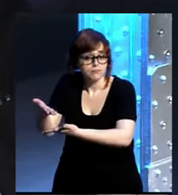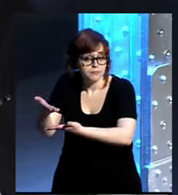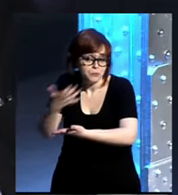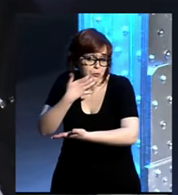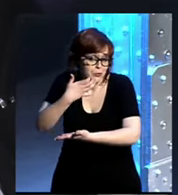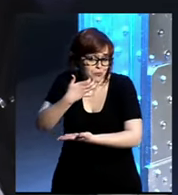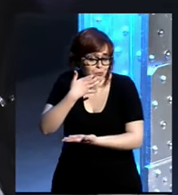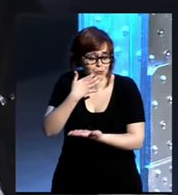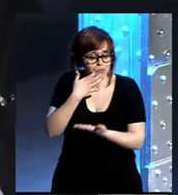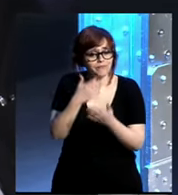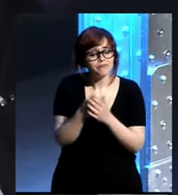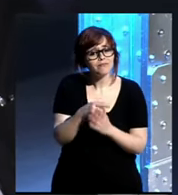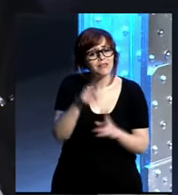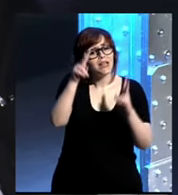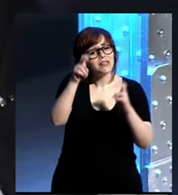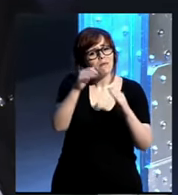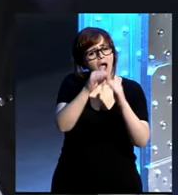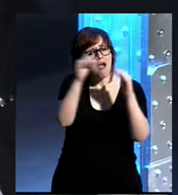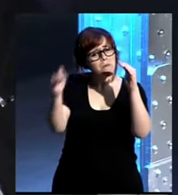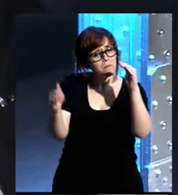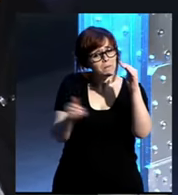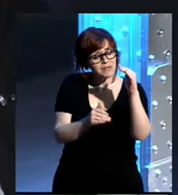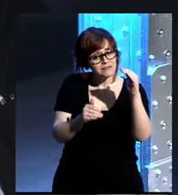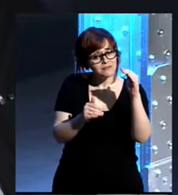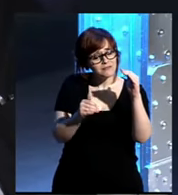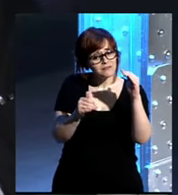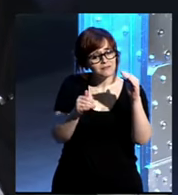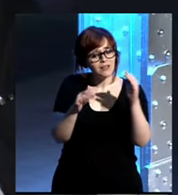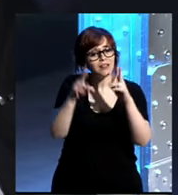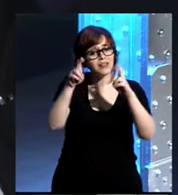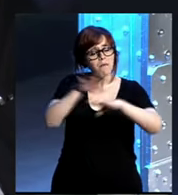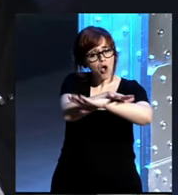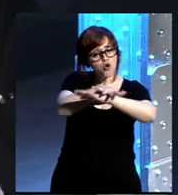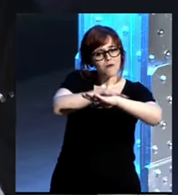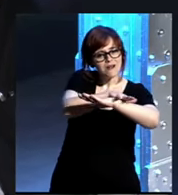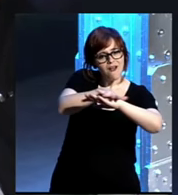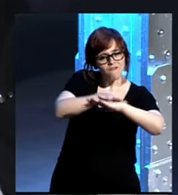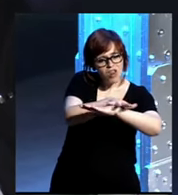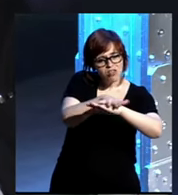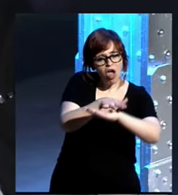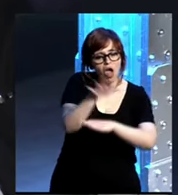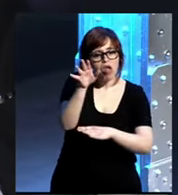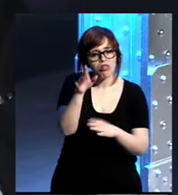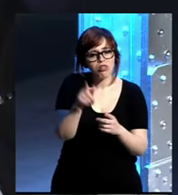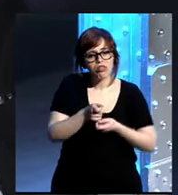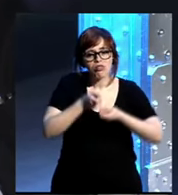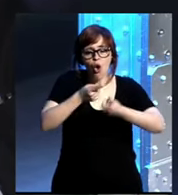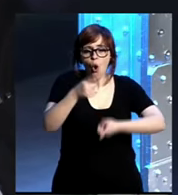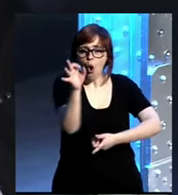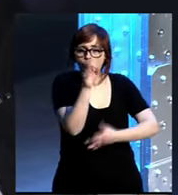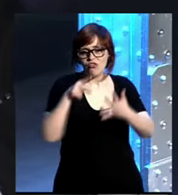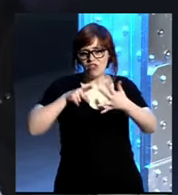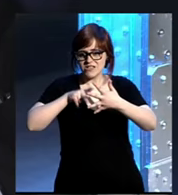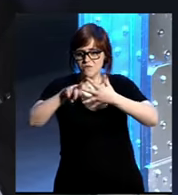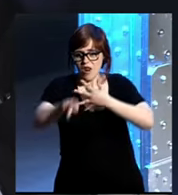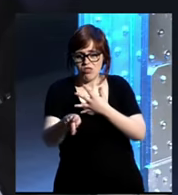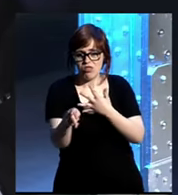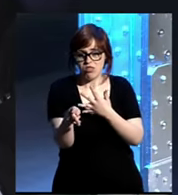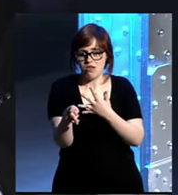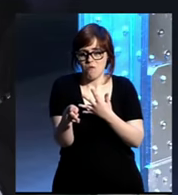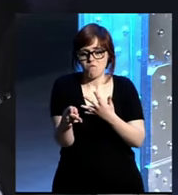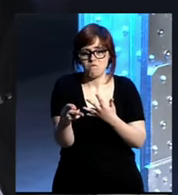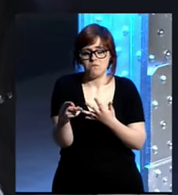última brecha que yo ponía, que era la brecha de la gobernabilidad / transparencia. Ahí también habrá circuitos que ya verás cómo